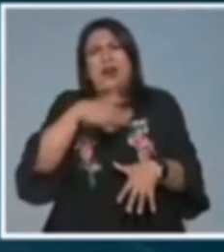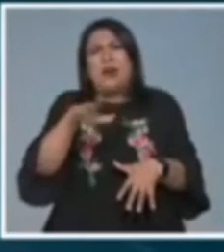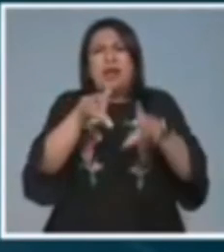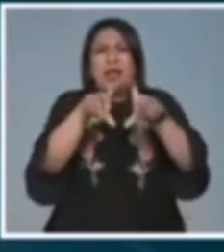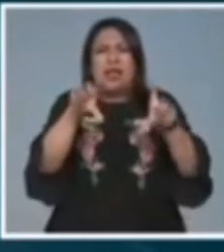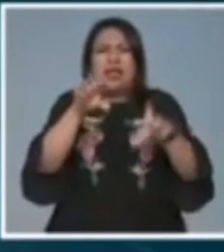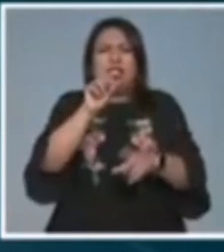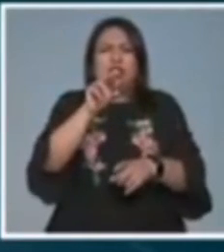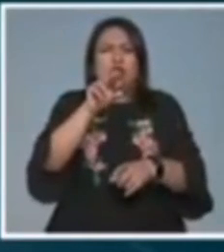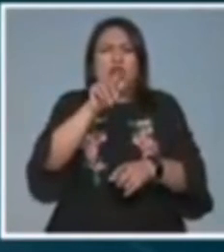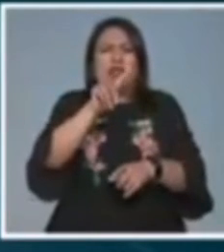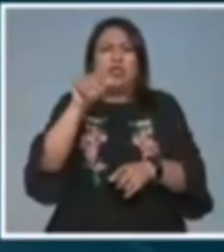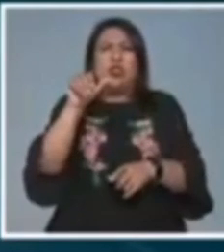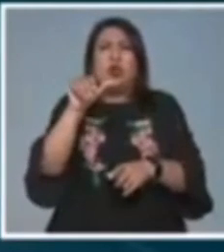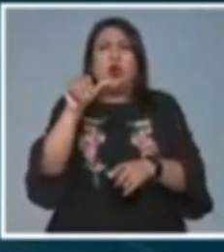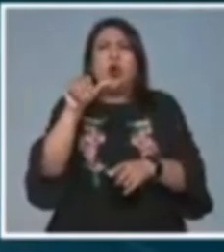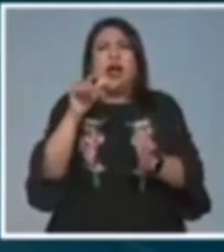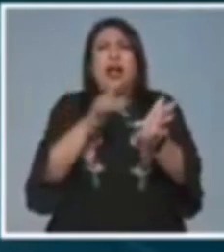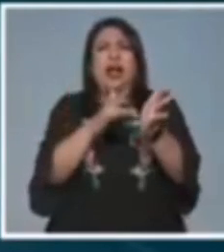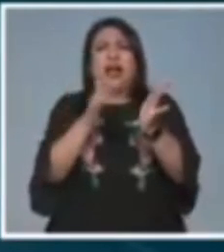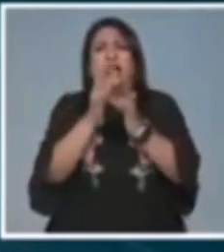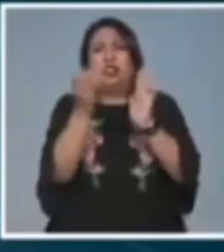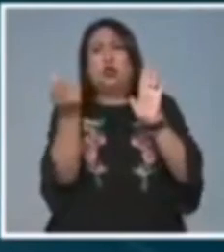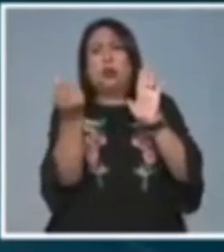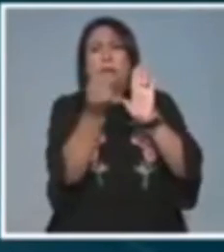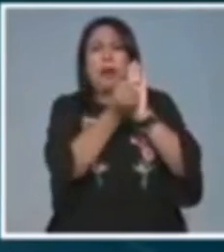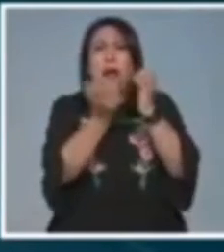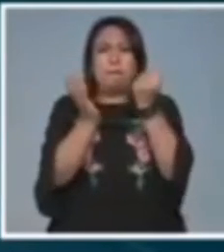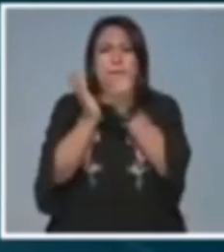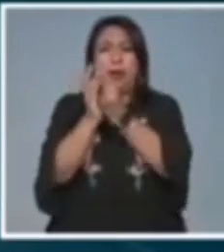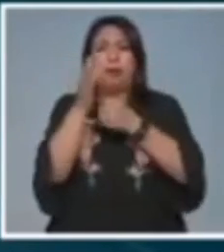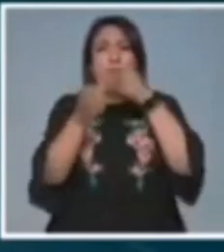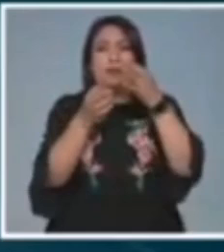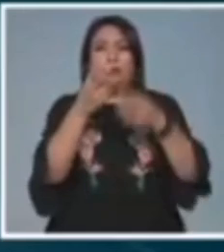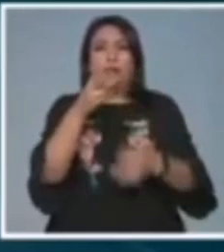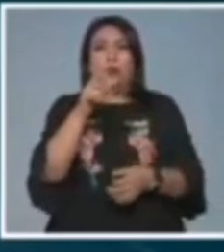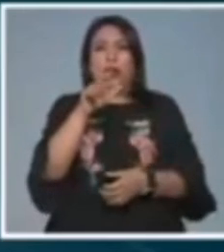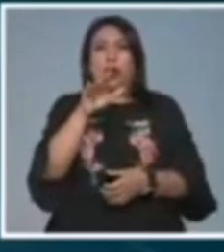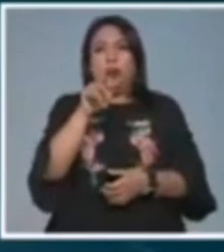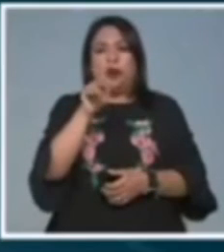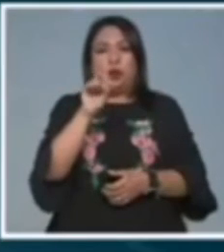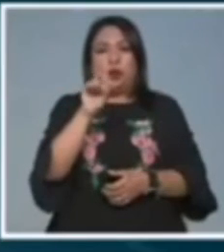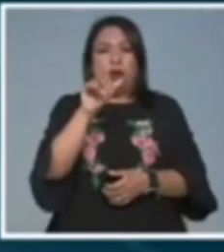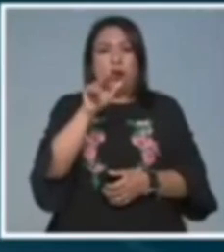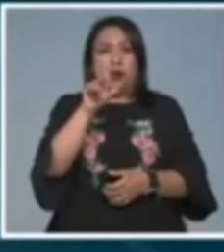soneto a Cristo crucificado. Noticias 22, Alberto Aranda.